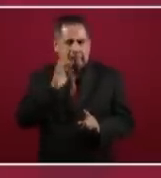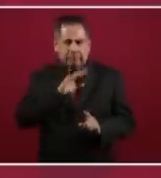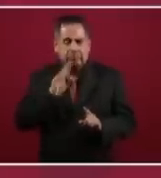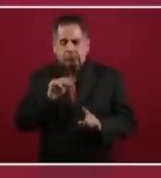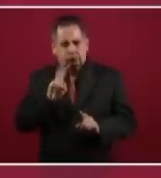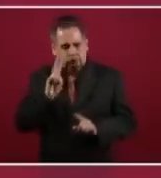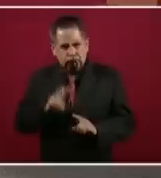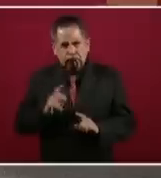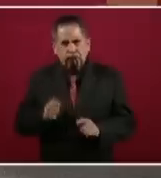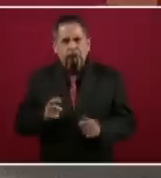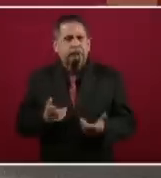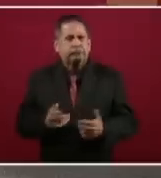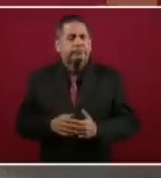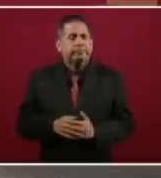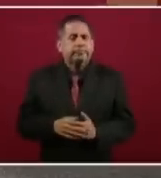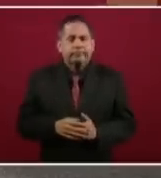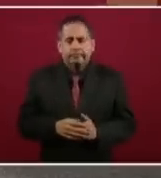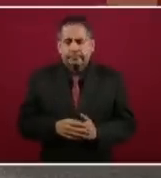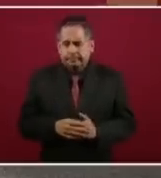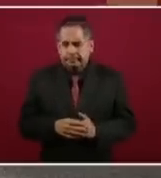sino por